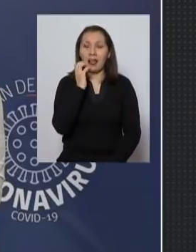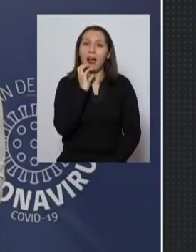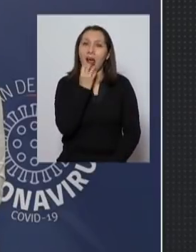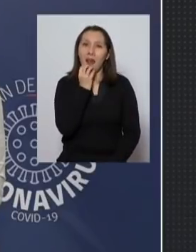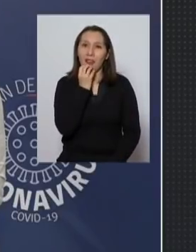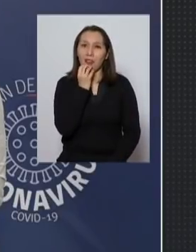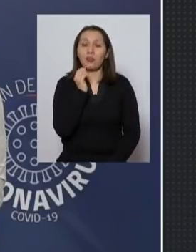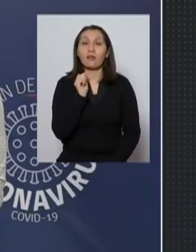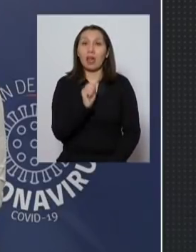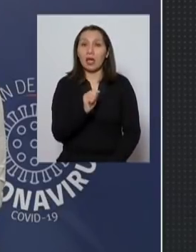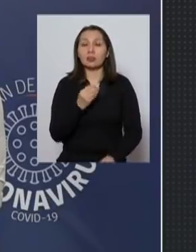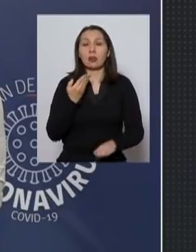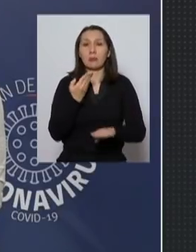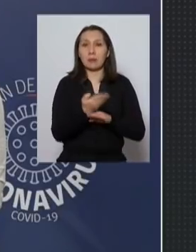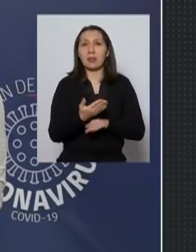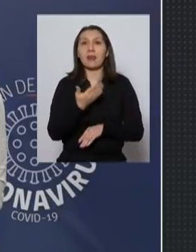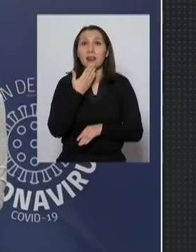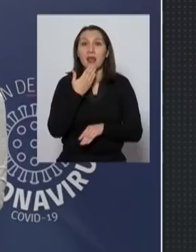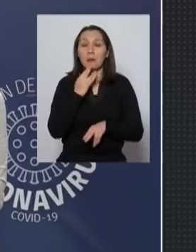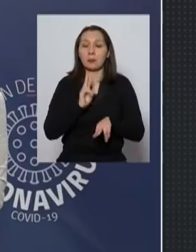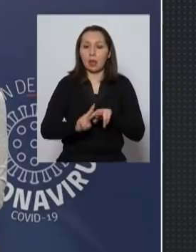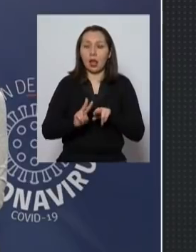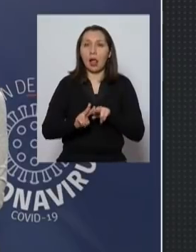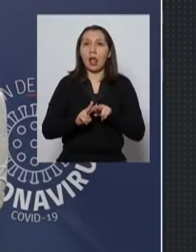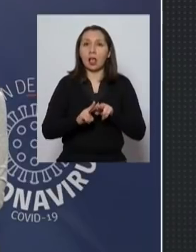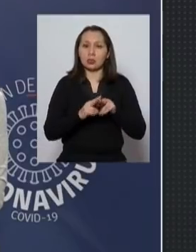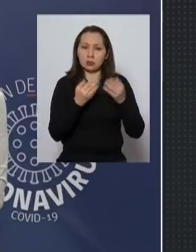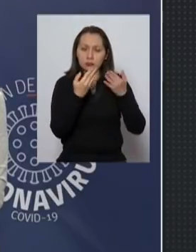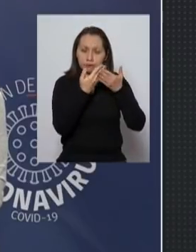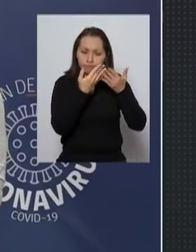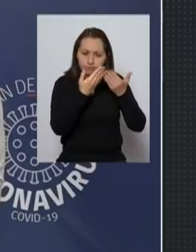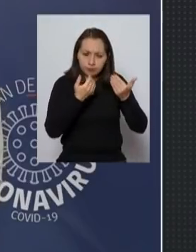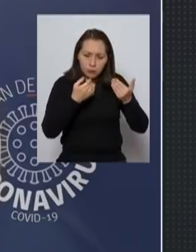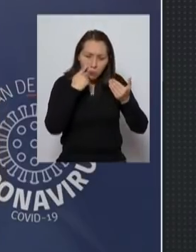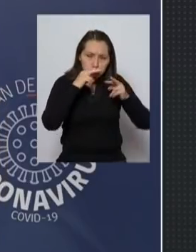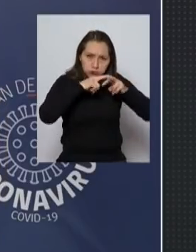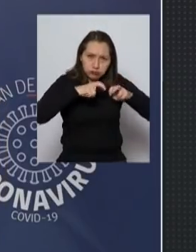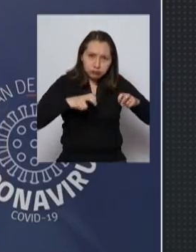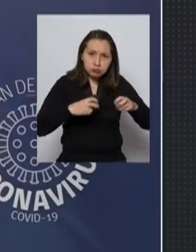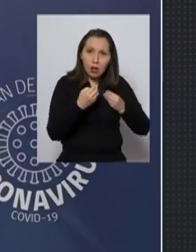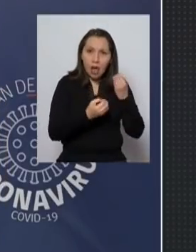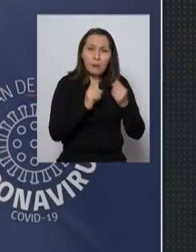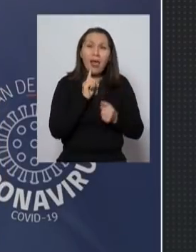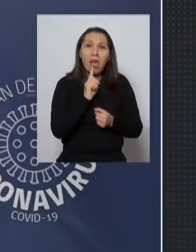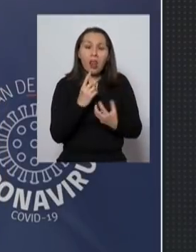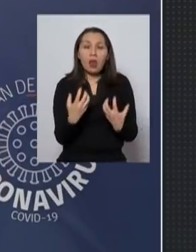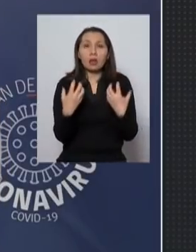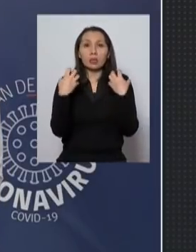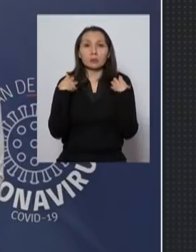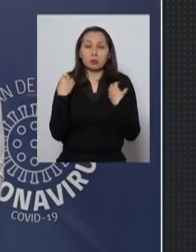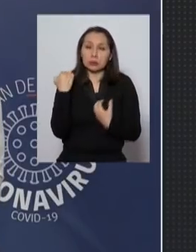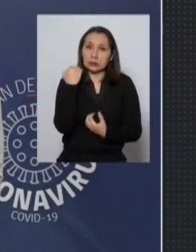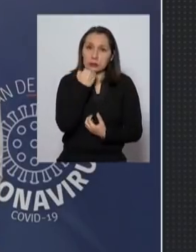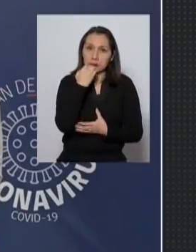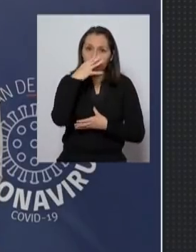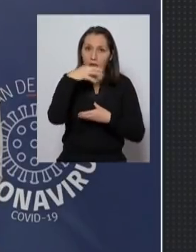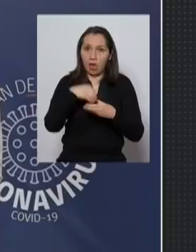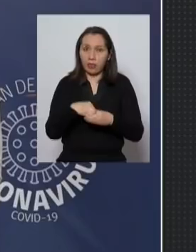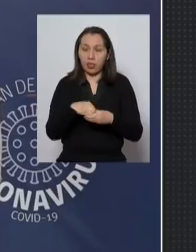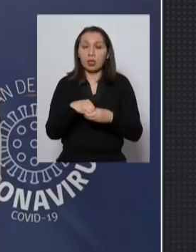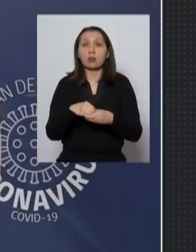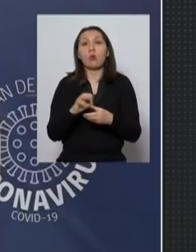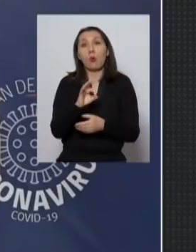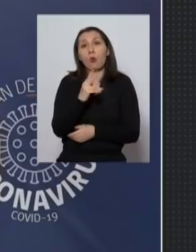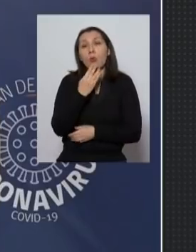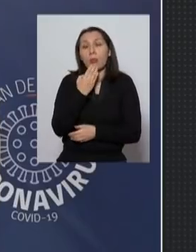Antofagasta y he solicitado también que se inicie una auditoría para poder determinar las responsabilidades dentro o también